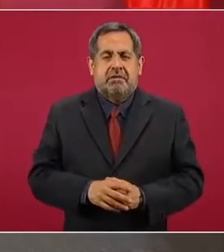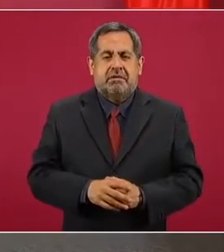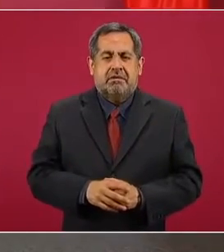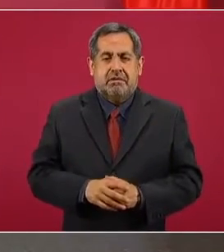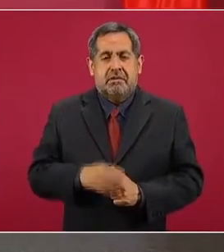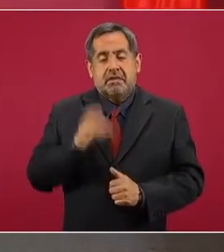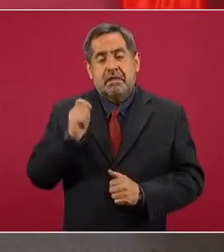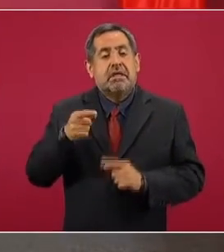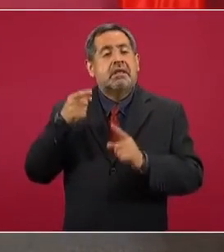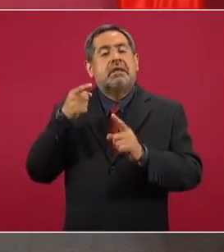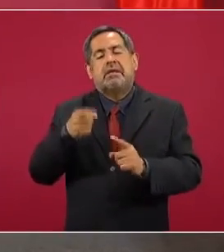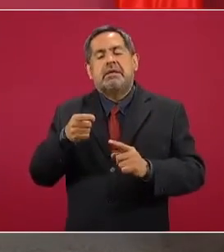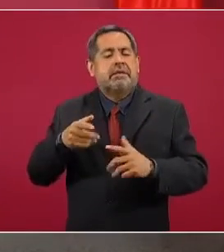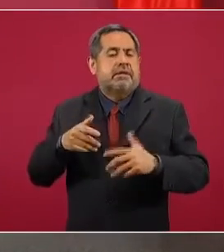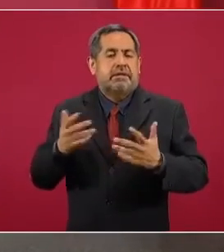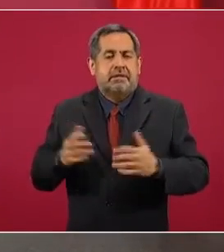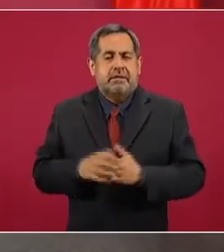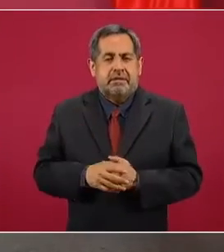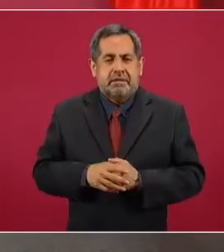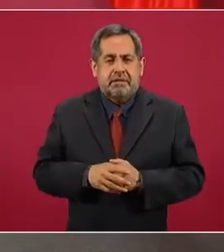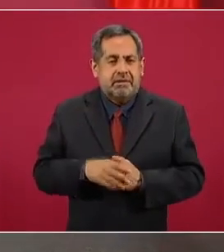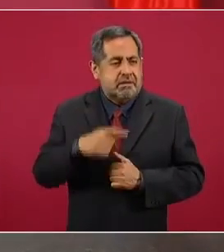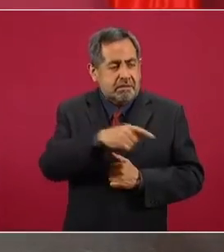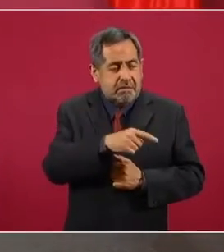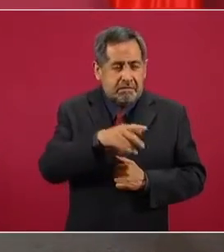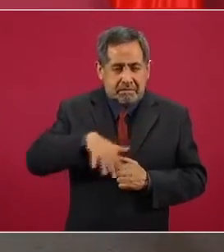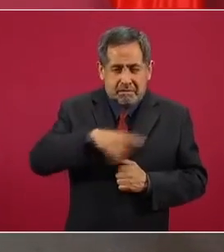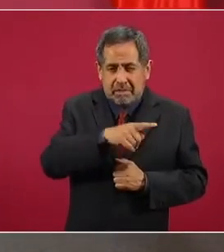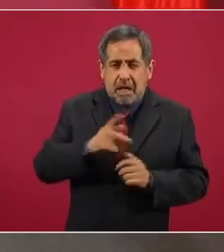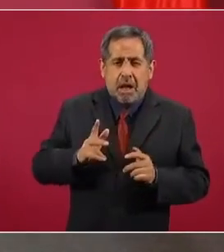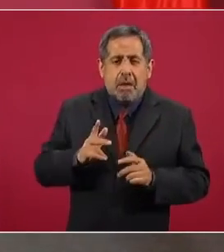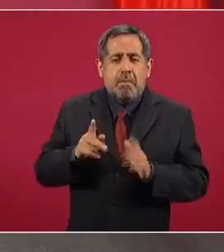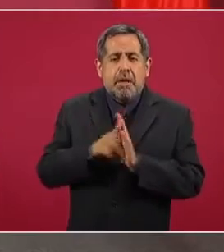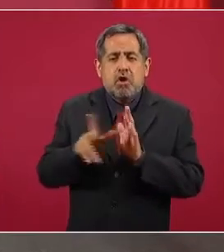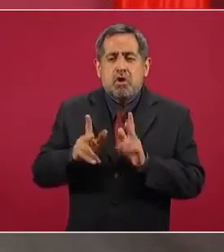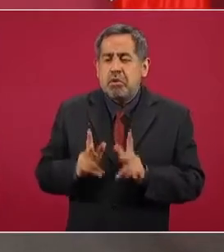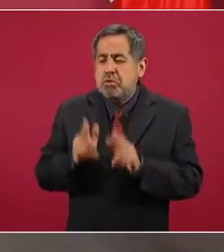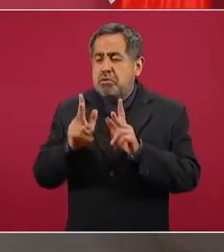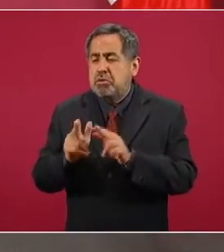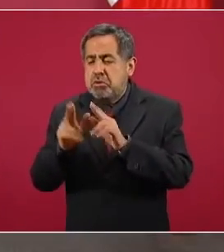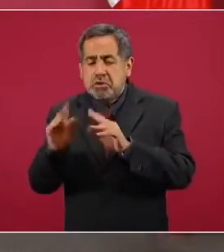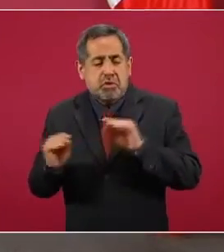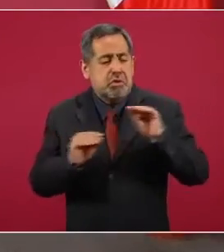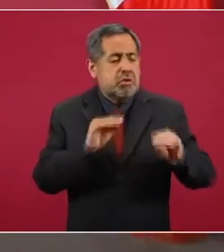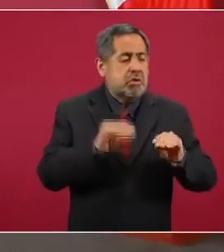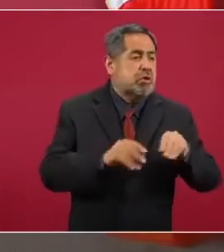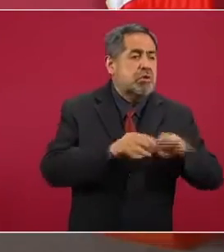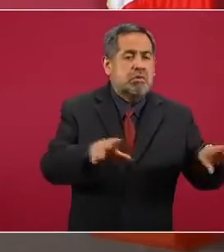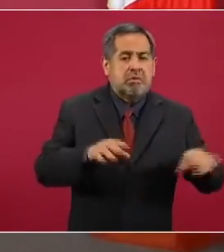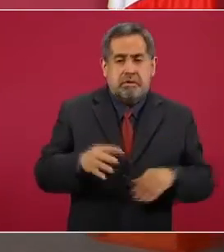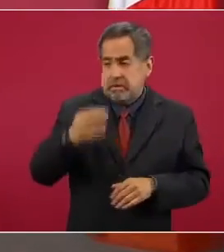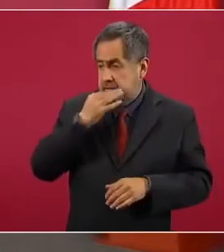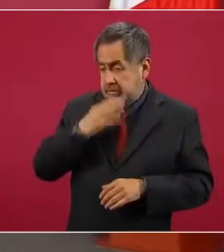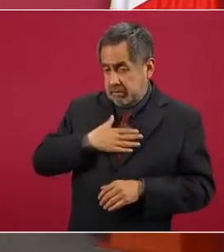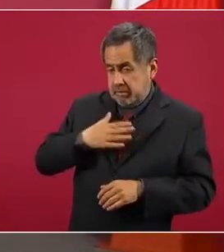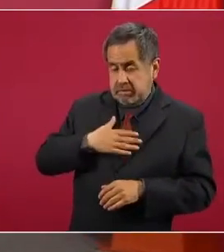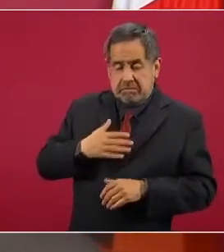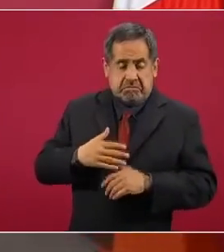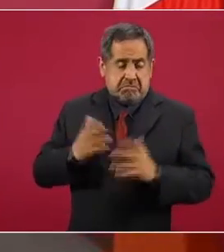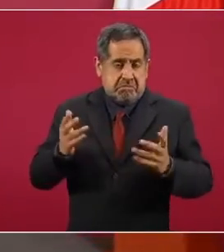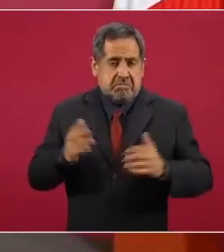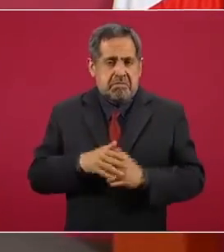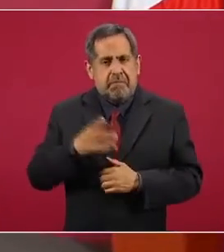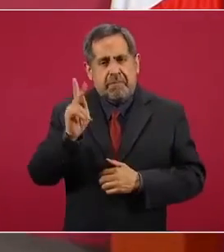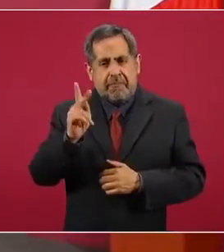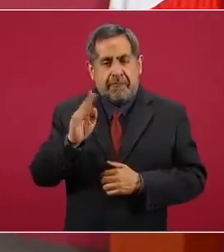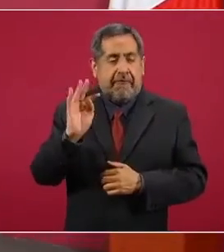Y a lo que se refiere, pues son recortes de periódicos. Eso es lo que me informaron.